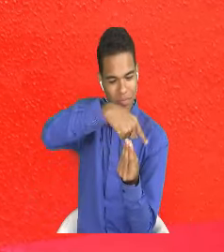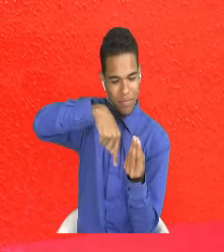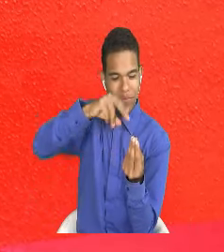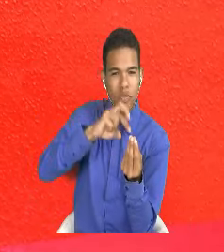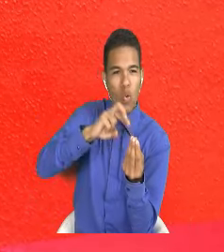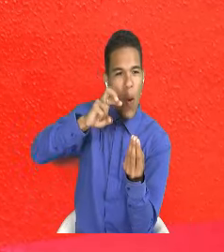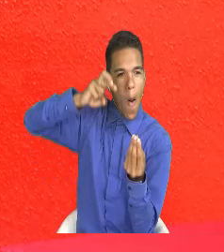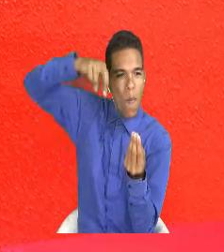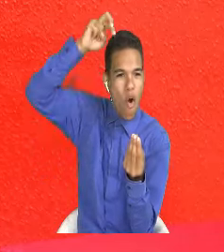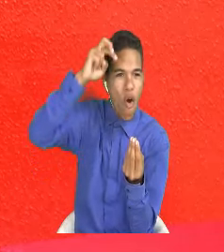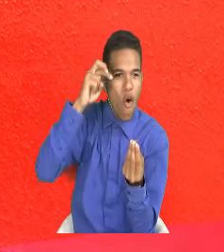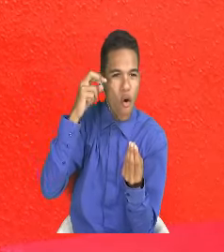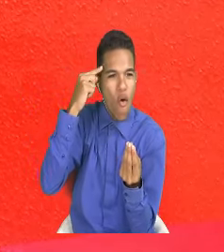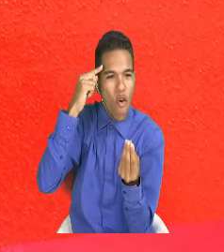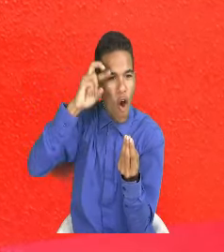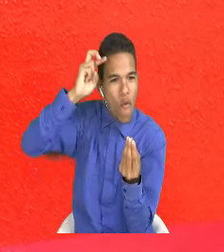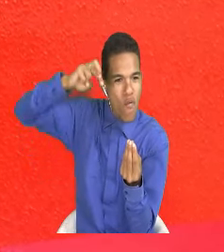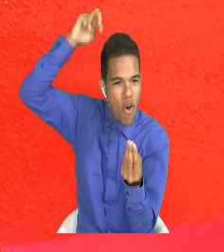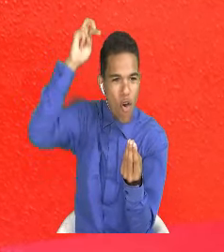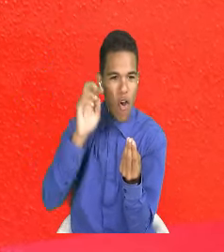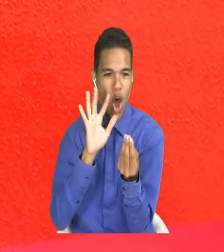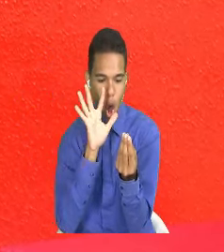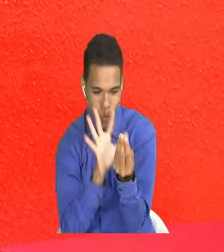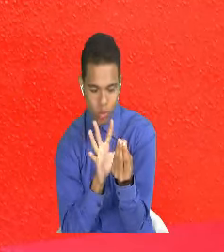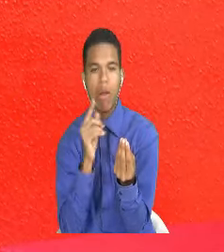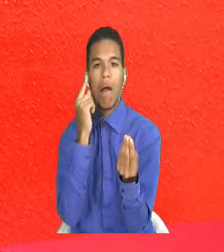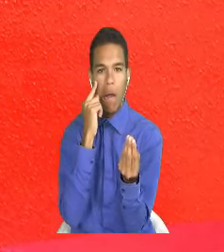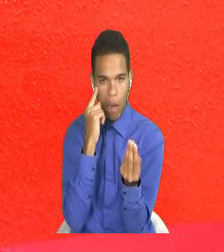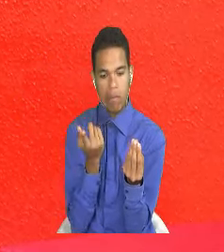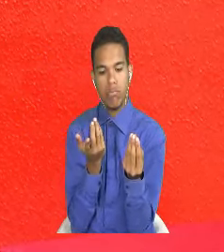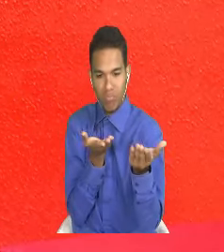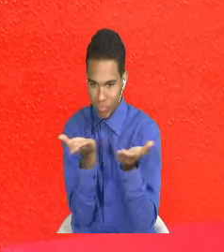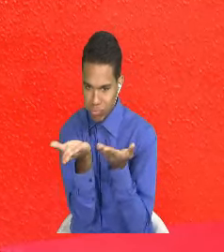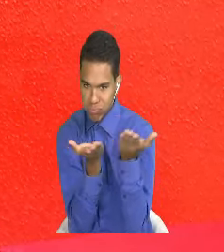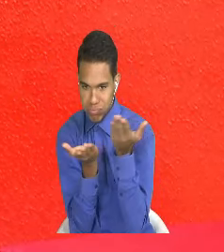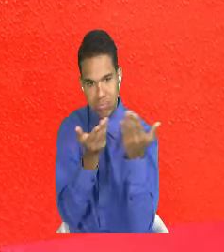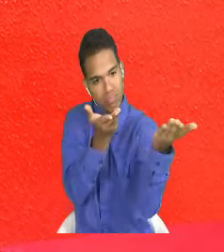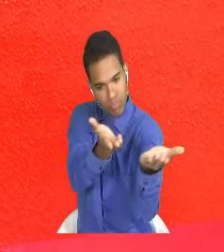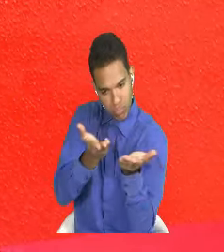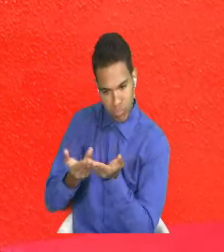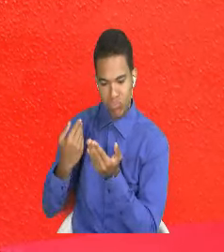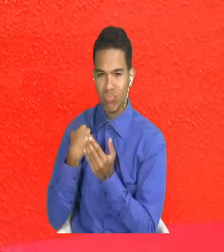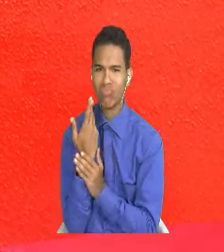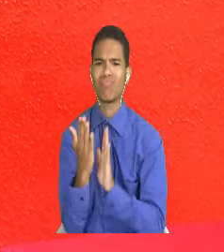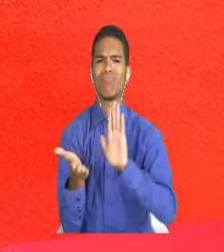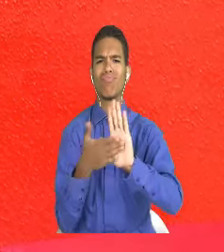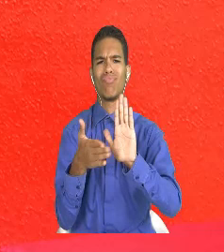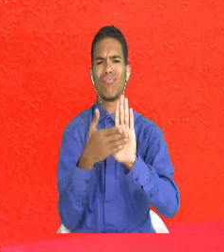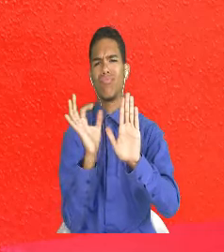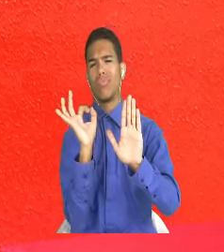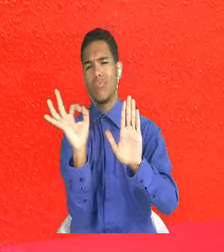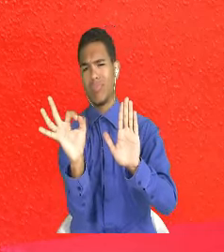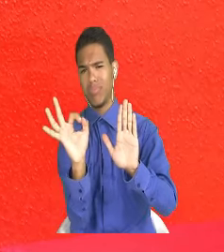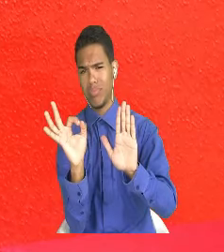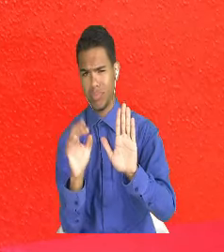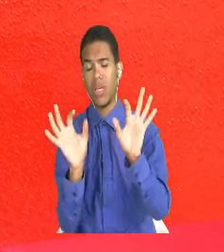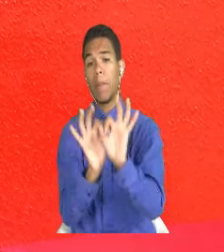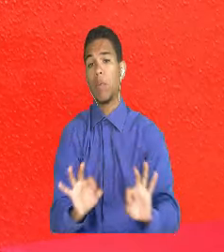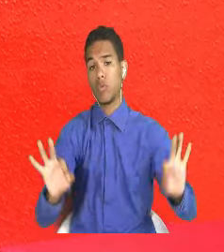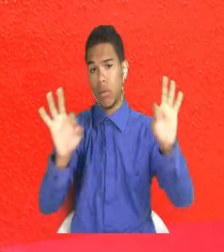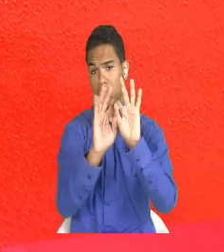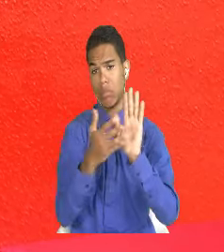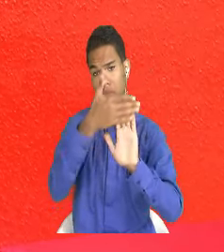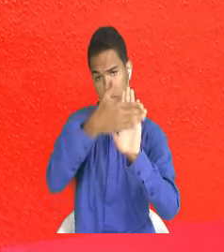estas actividades, así como una central de esterilización con todos los estándares de calidad, que eso también es muy importante para los usuarios porque